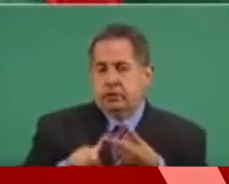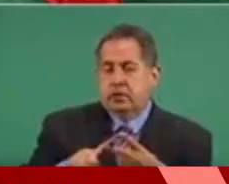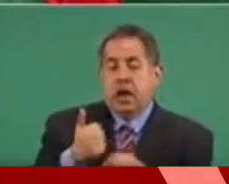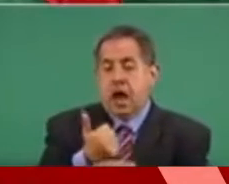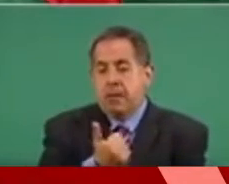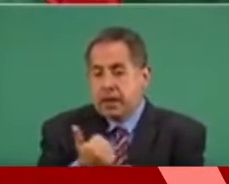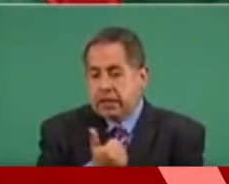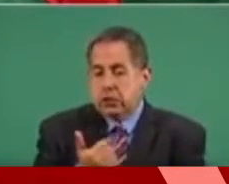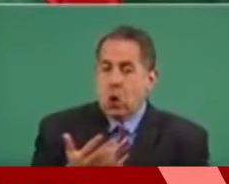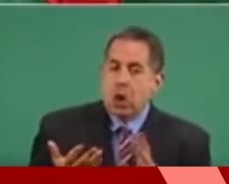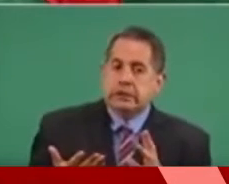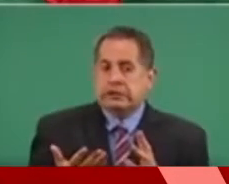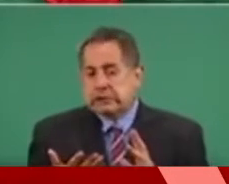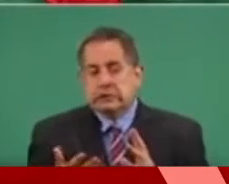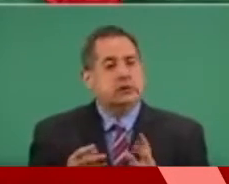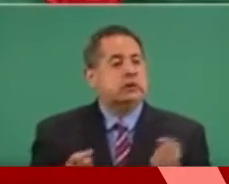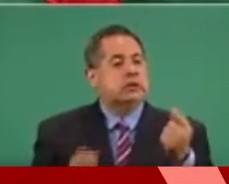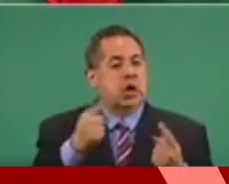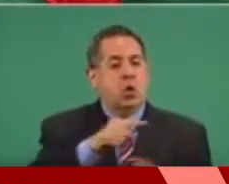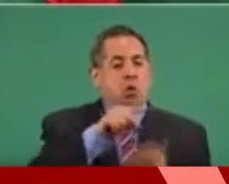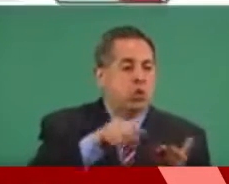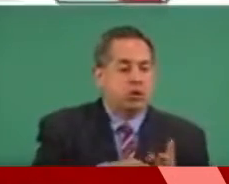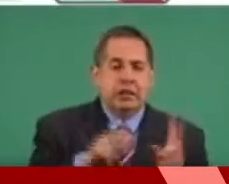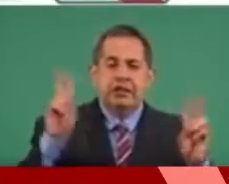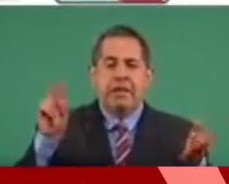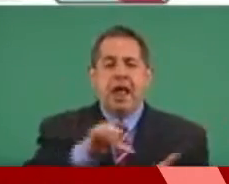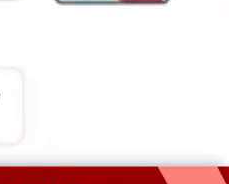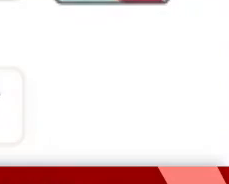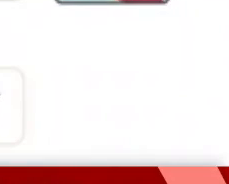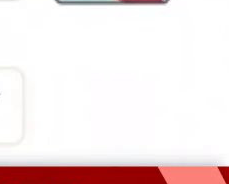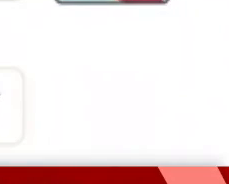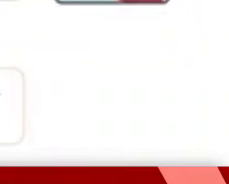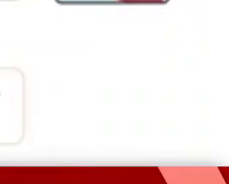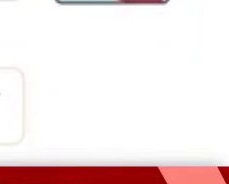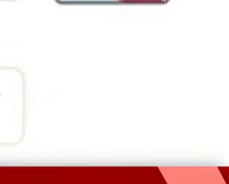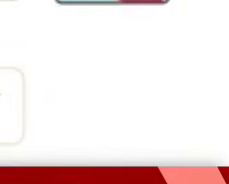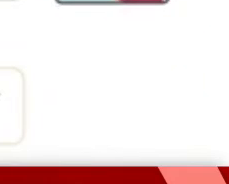pueden abrir centros de aprendizaje comunitario